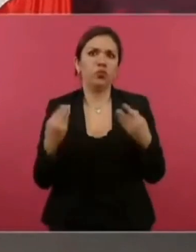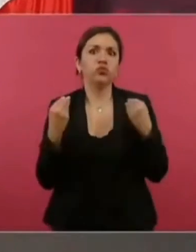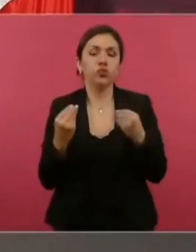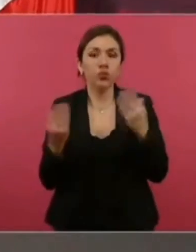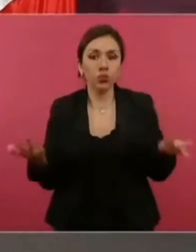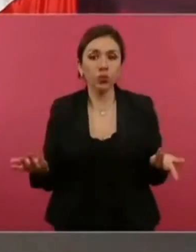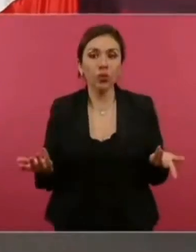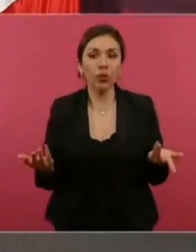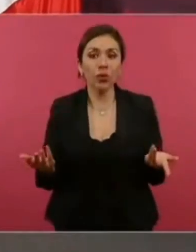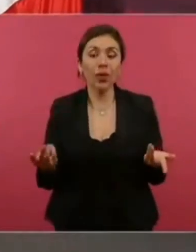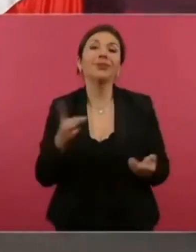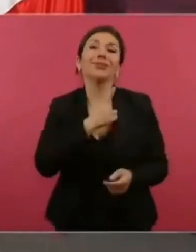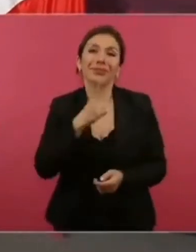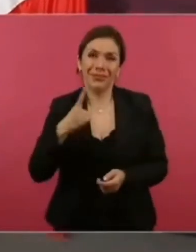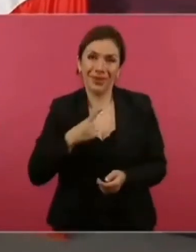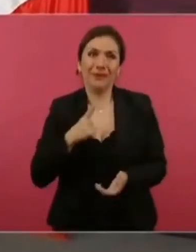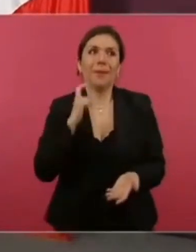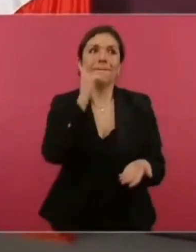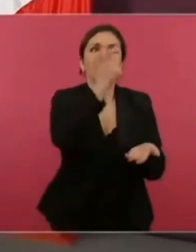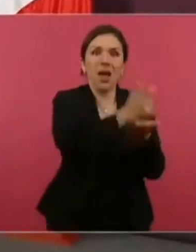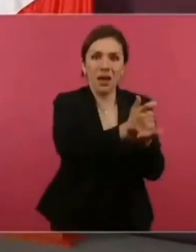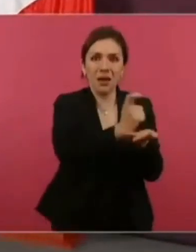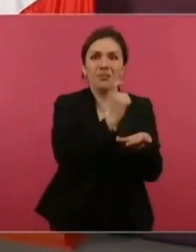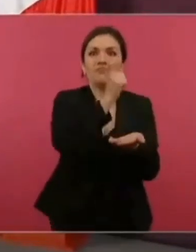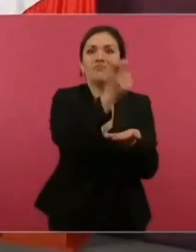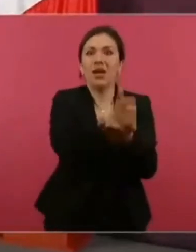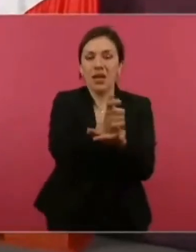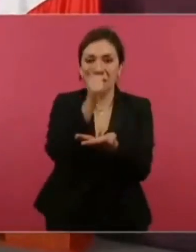Y hay que pagar